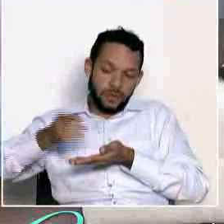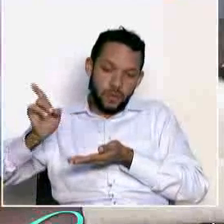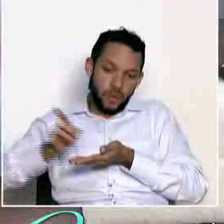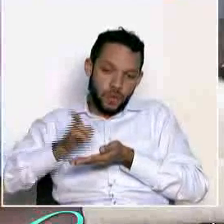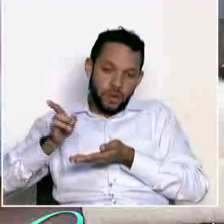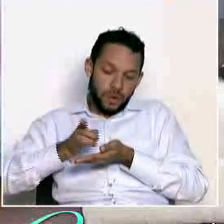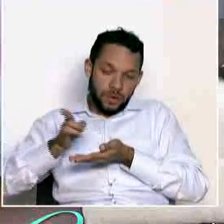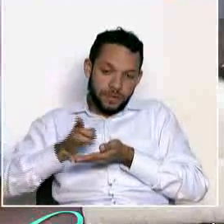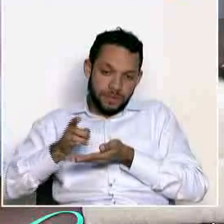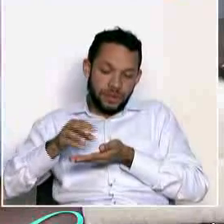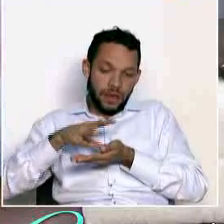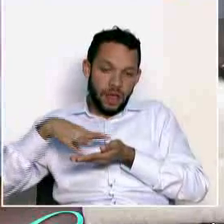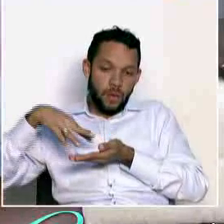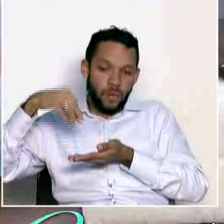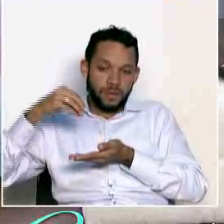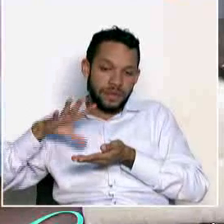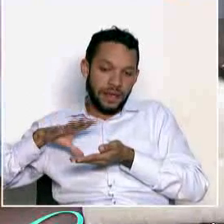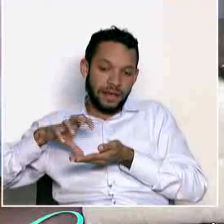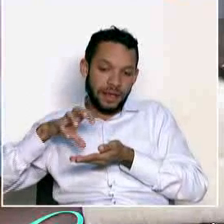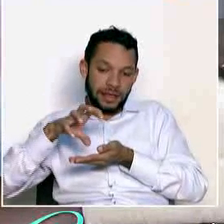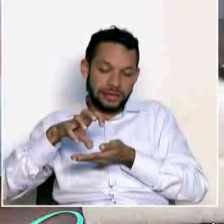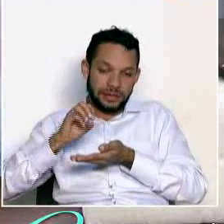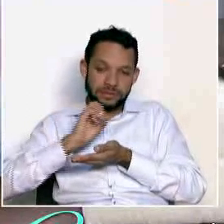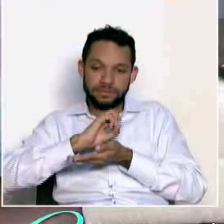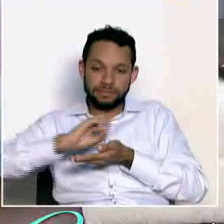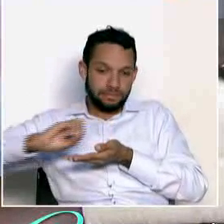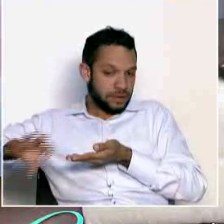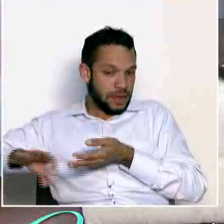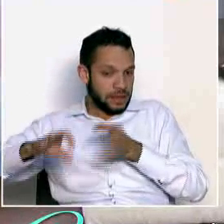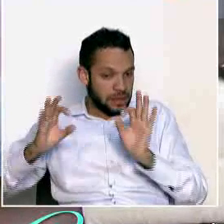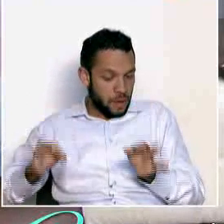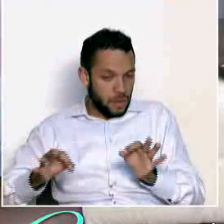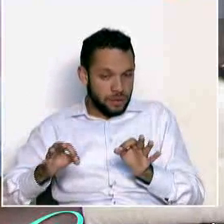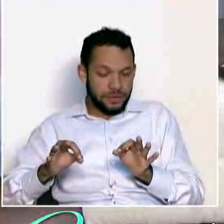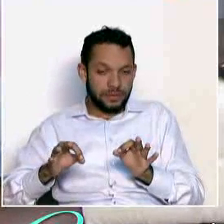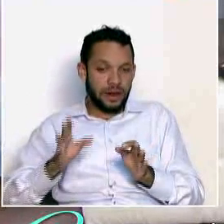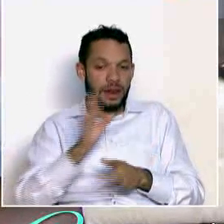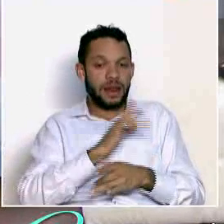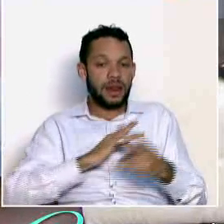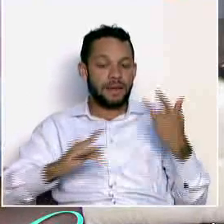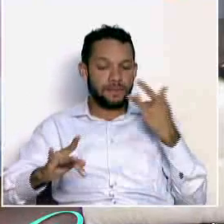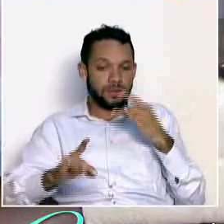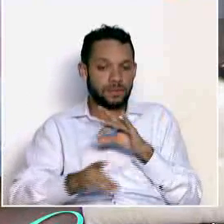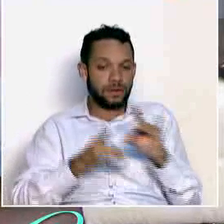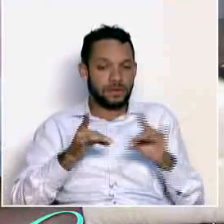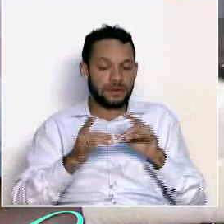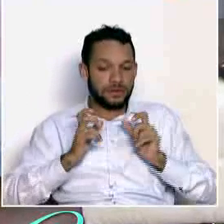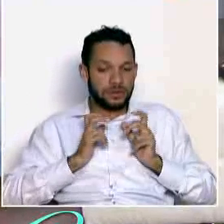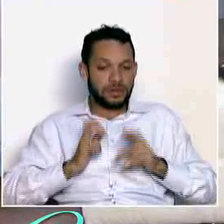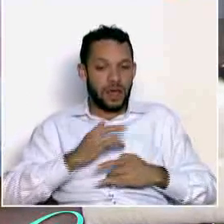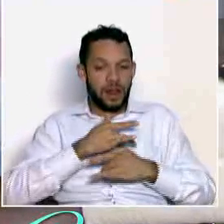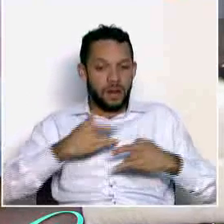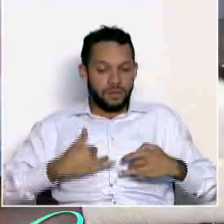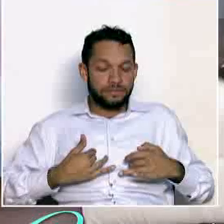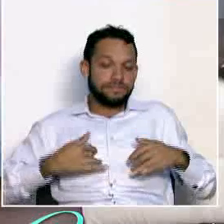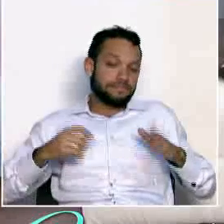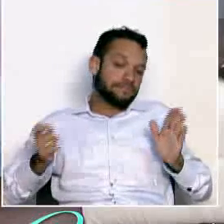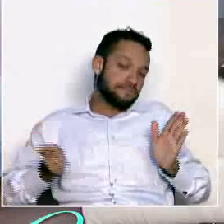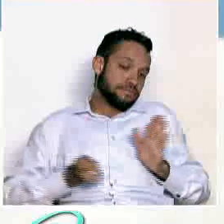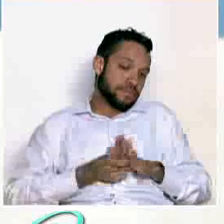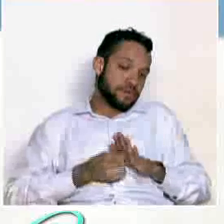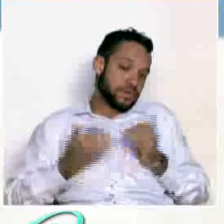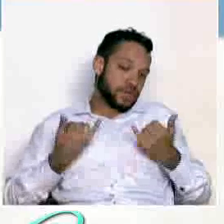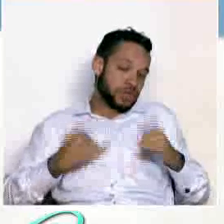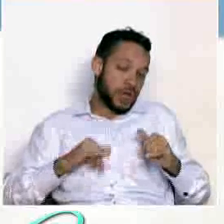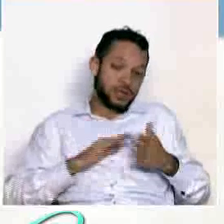quemaban esa tumoración y ya en ese proceso se hubiera podido hacer los otros tratamientos, pero a usted